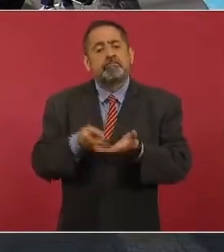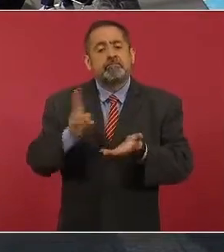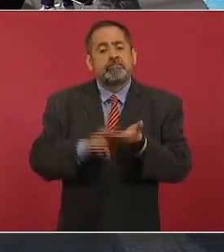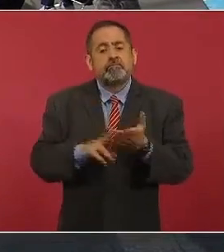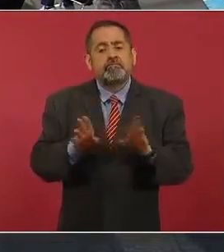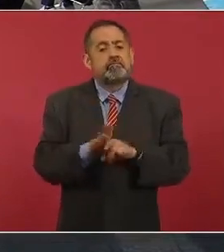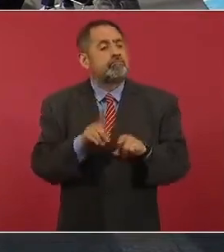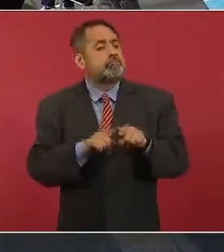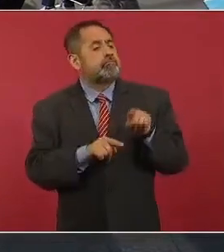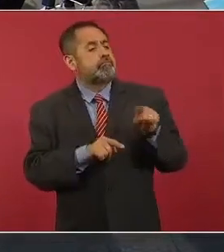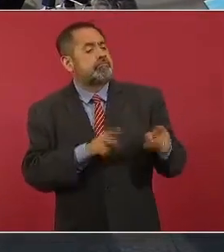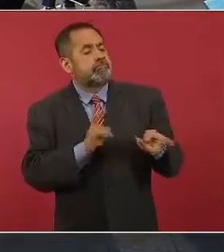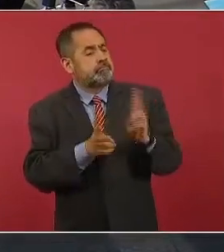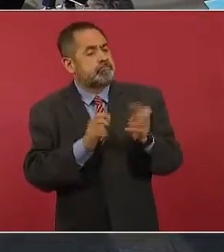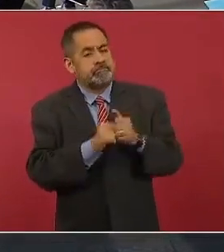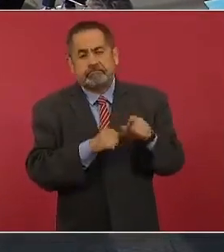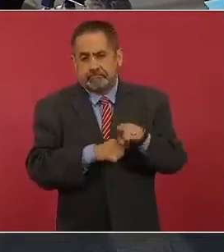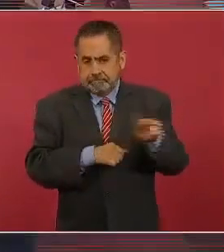de